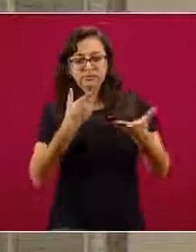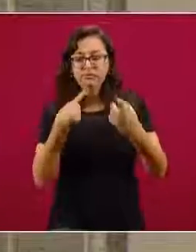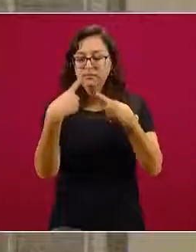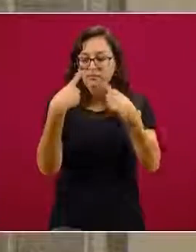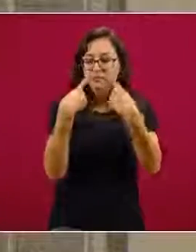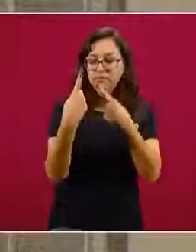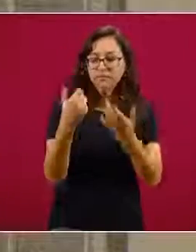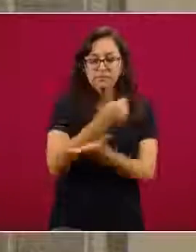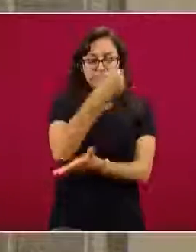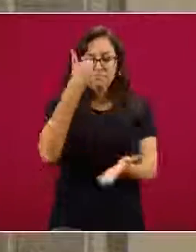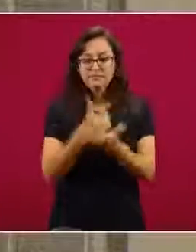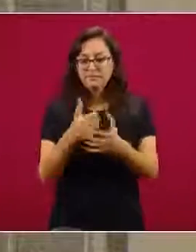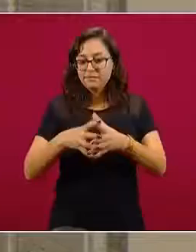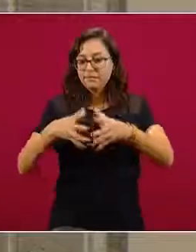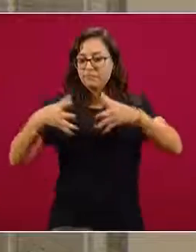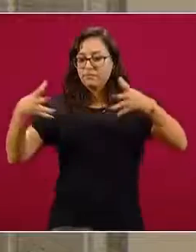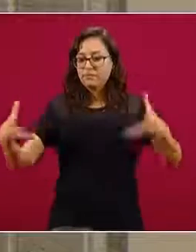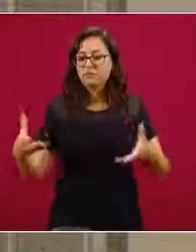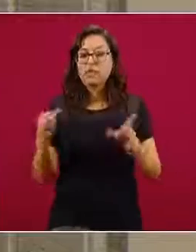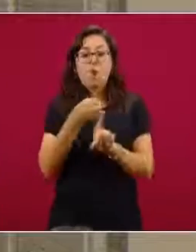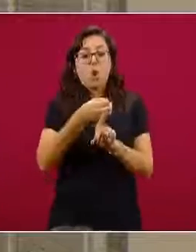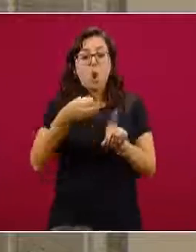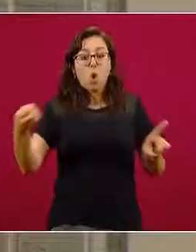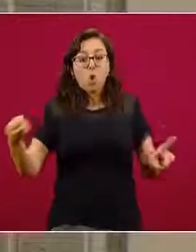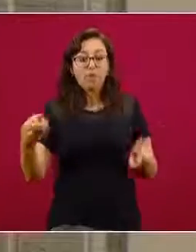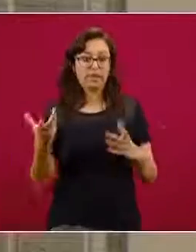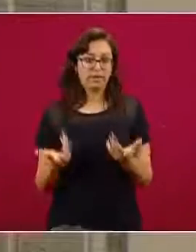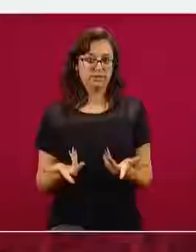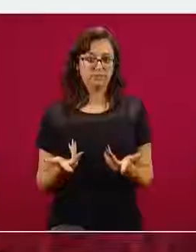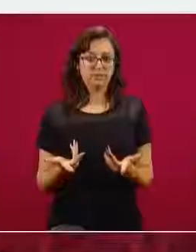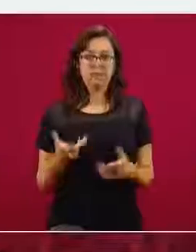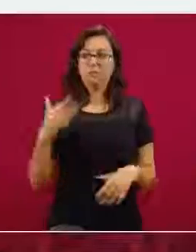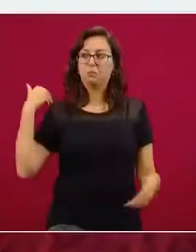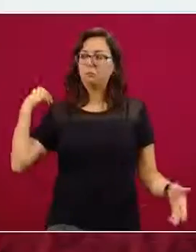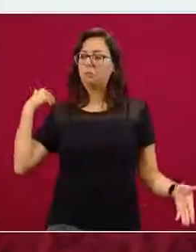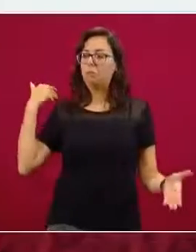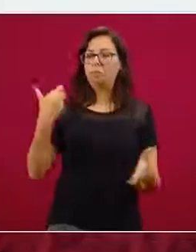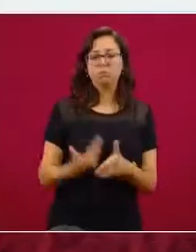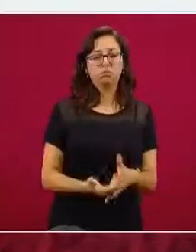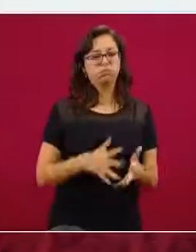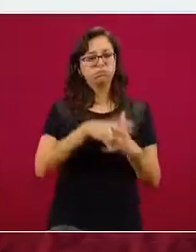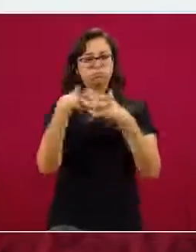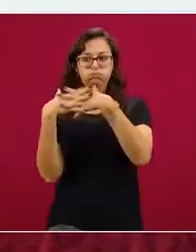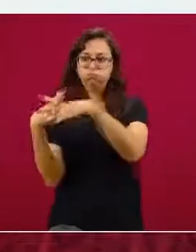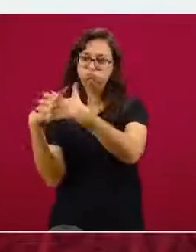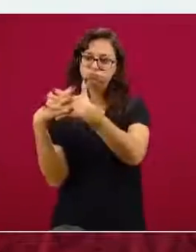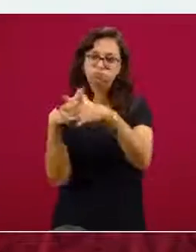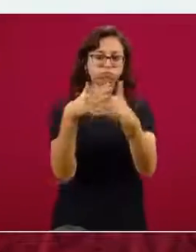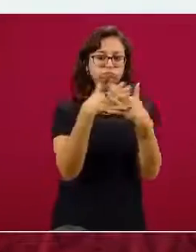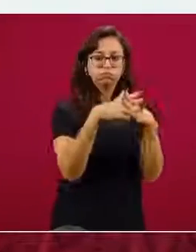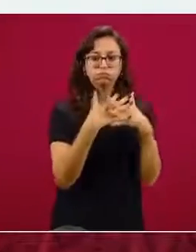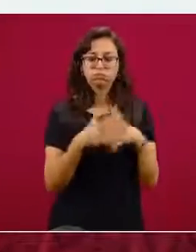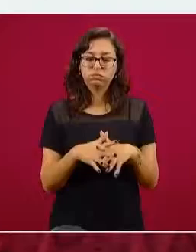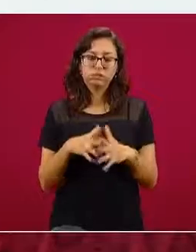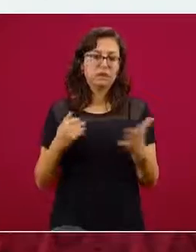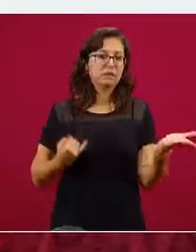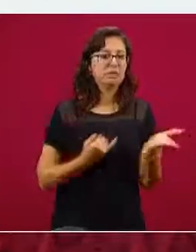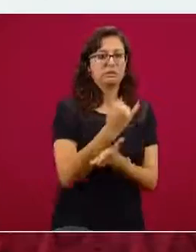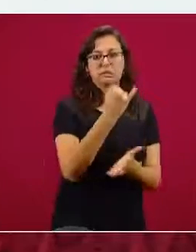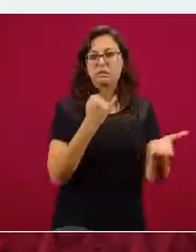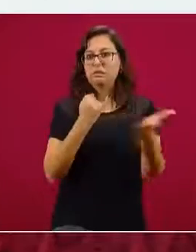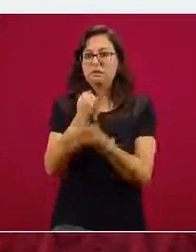ciudades, cómo, cuándo y dónde. Y no como ha sido hasta ahora, que pues son fuerzas distintas al Estado las que deciden cómo